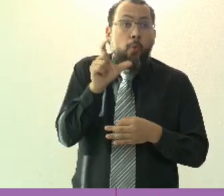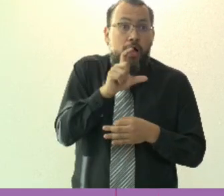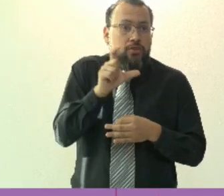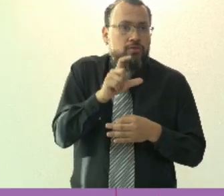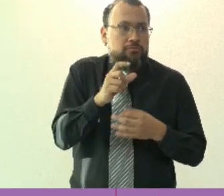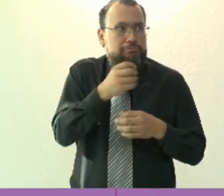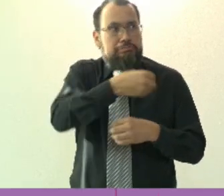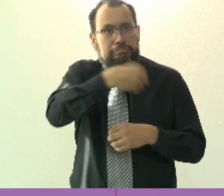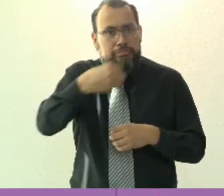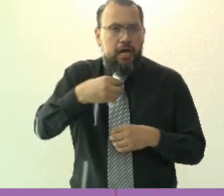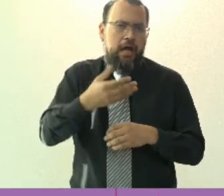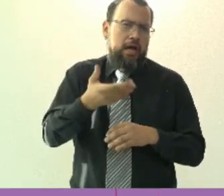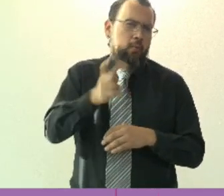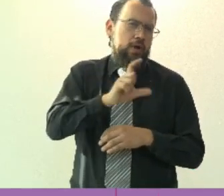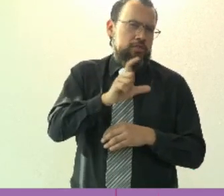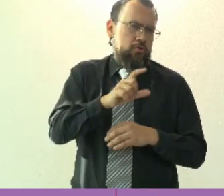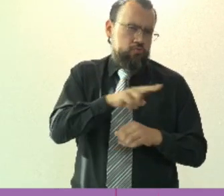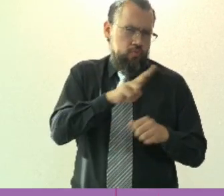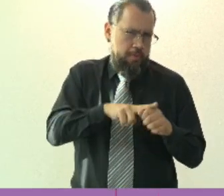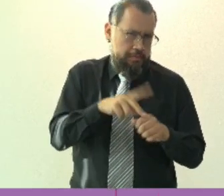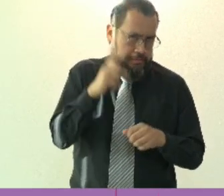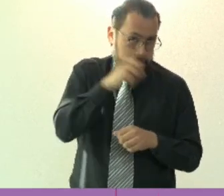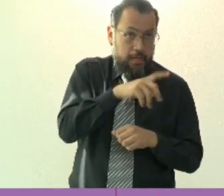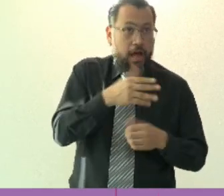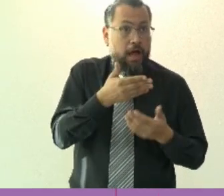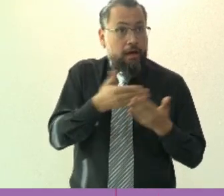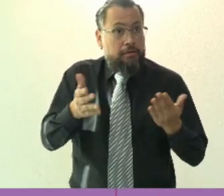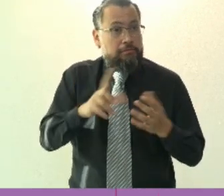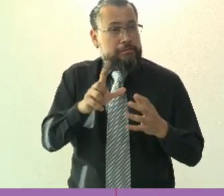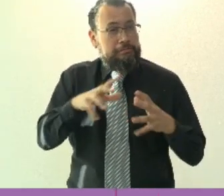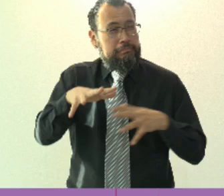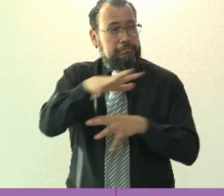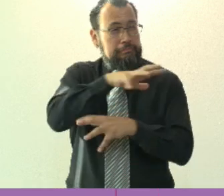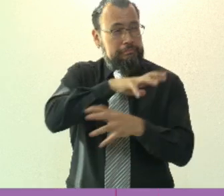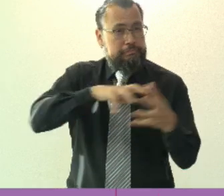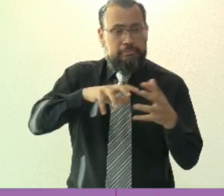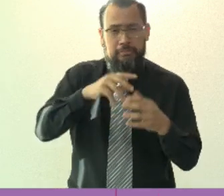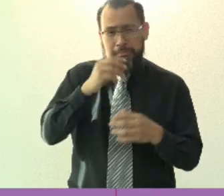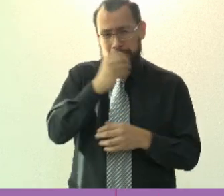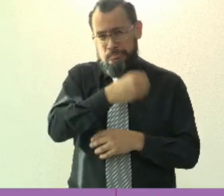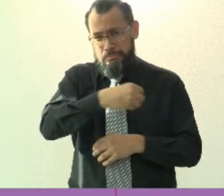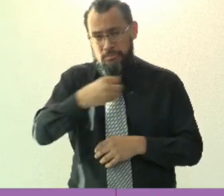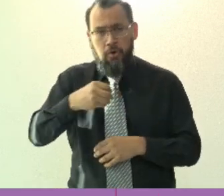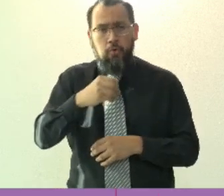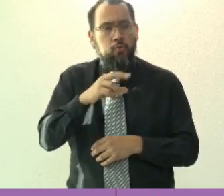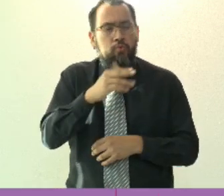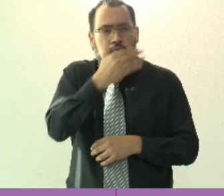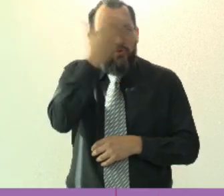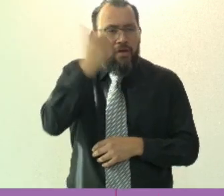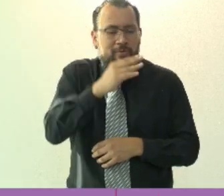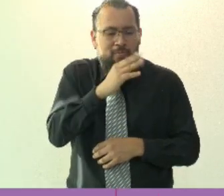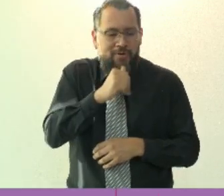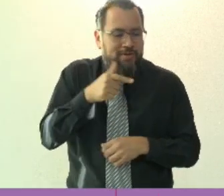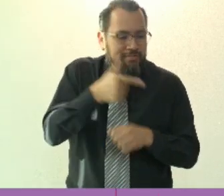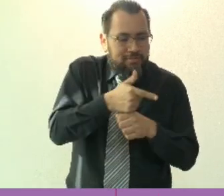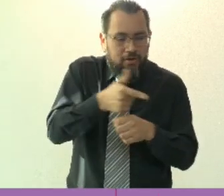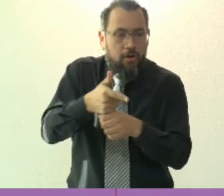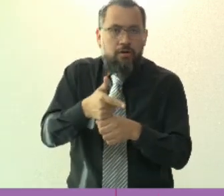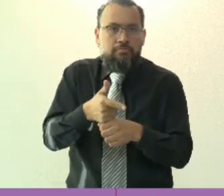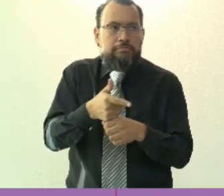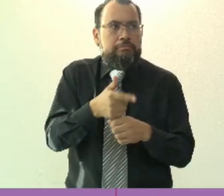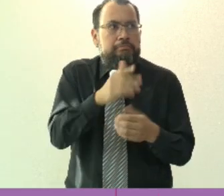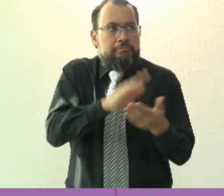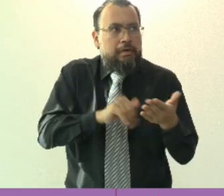más. No había manera de saber muchas cosas. Los documentos, la importancia de no tener